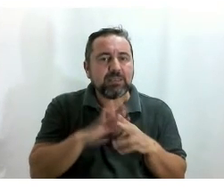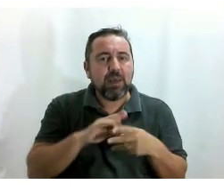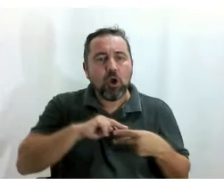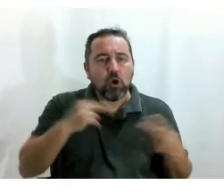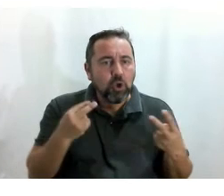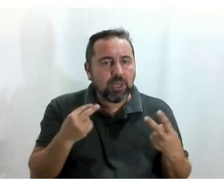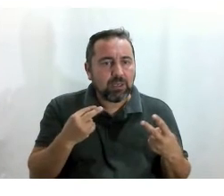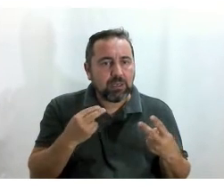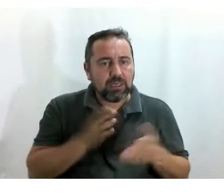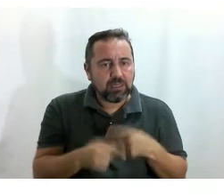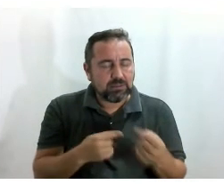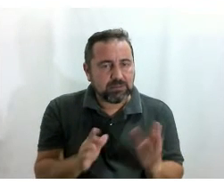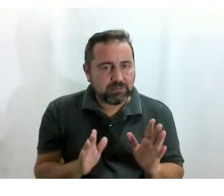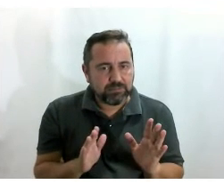congénitas.